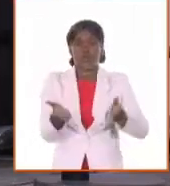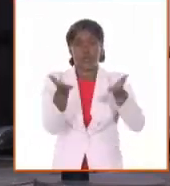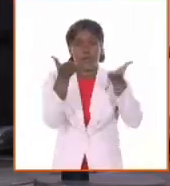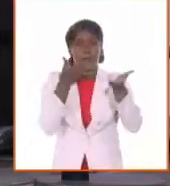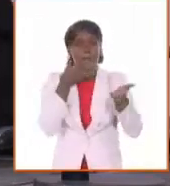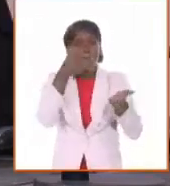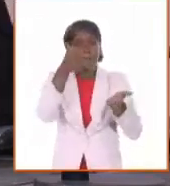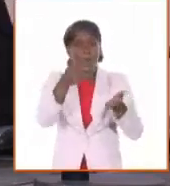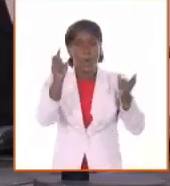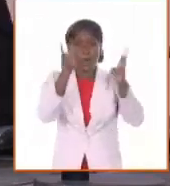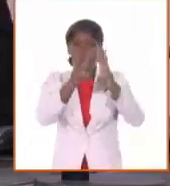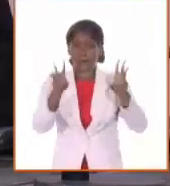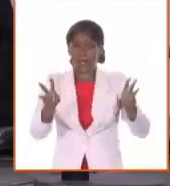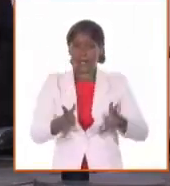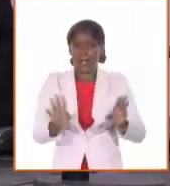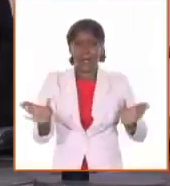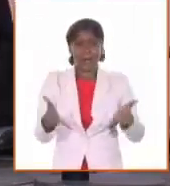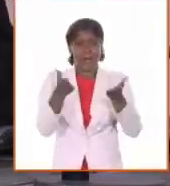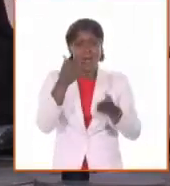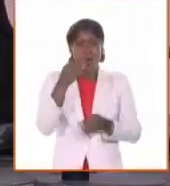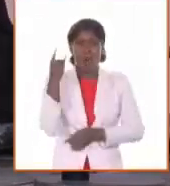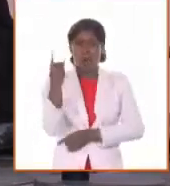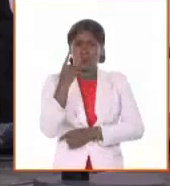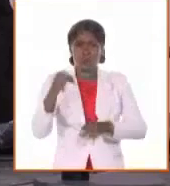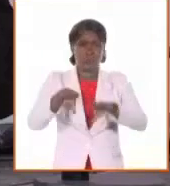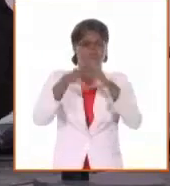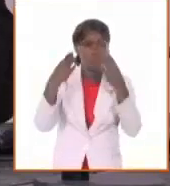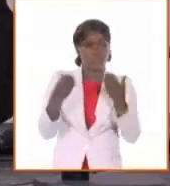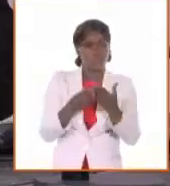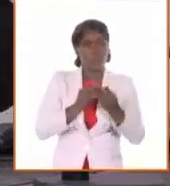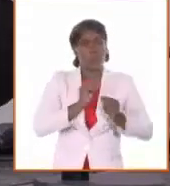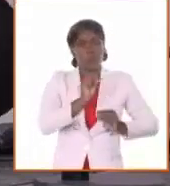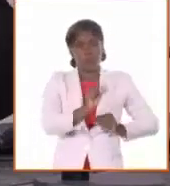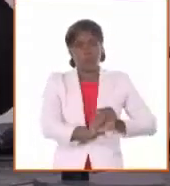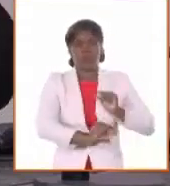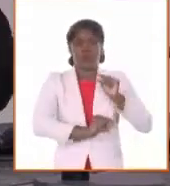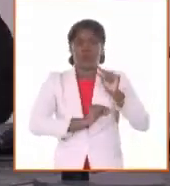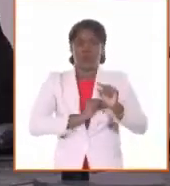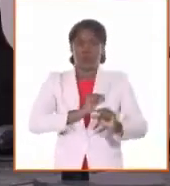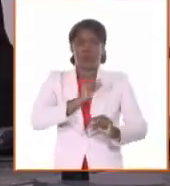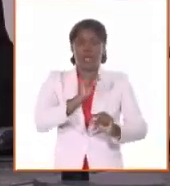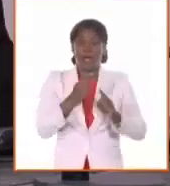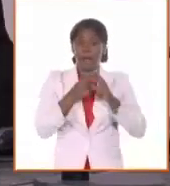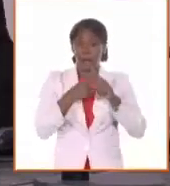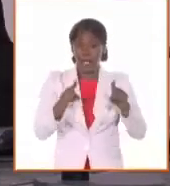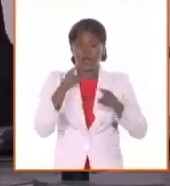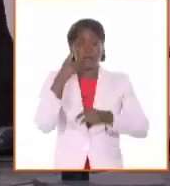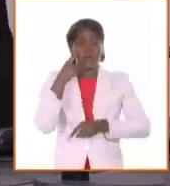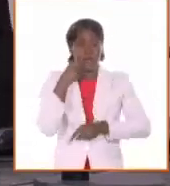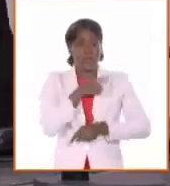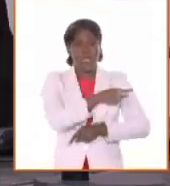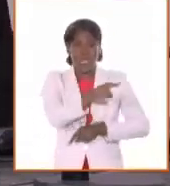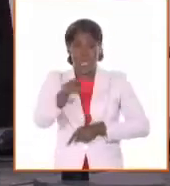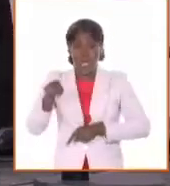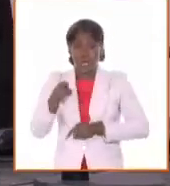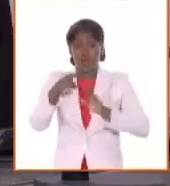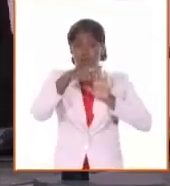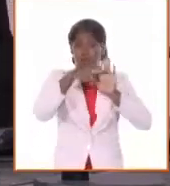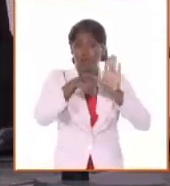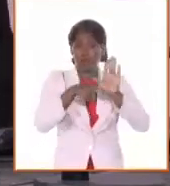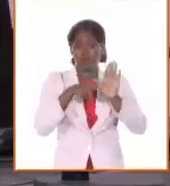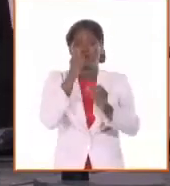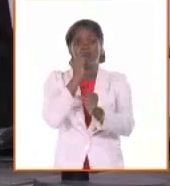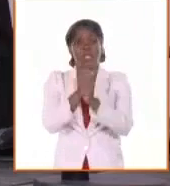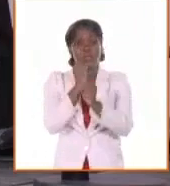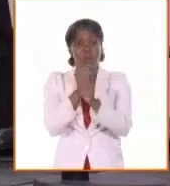presión tremenda sobre el sistema de notarías y registros en nuestro país y cuya solución a las claras hacia el futuro y el que se trabaja pasa por la